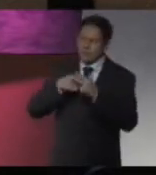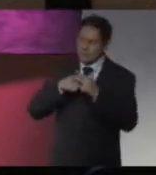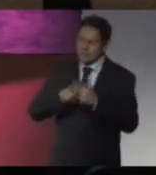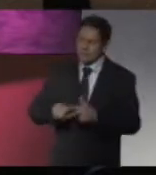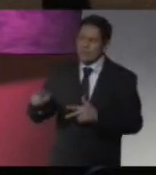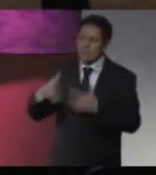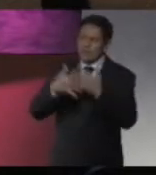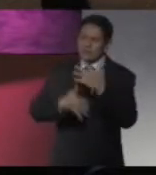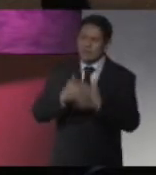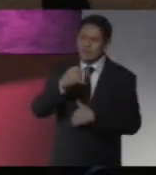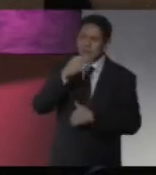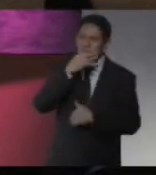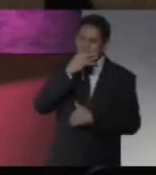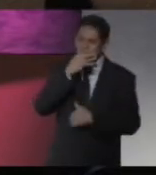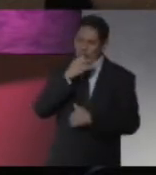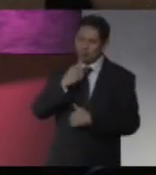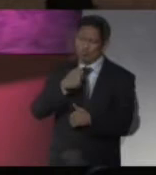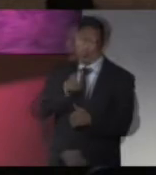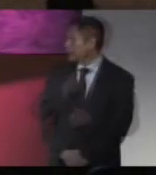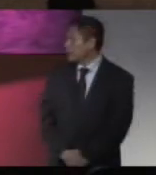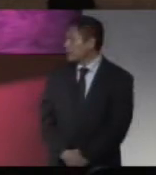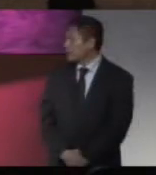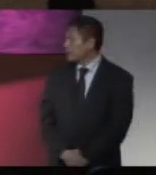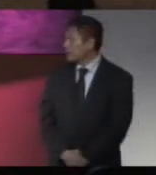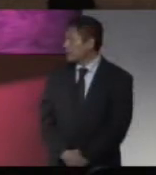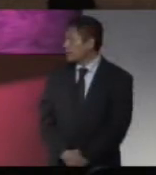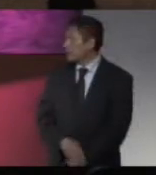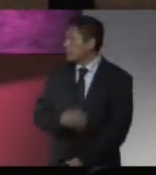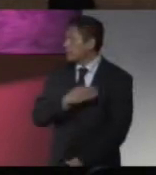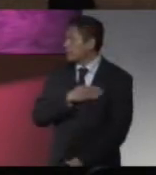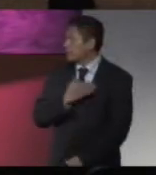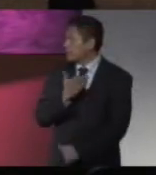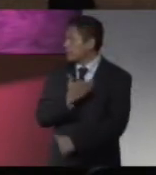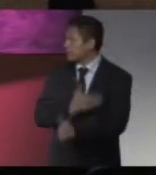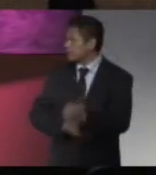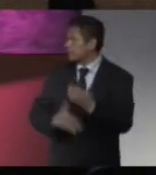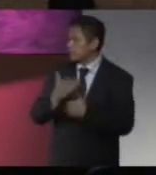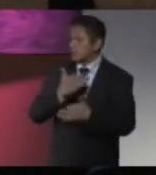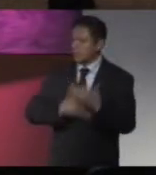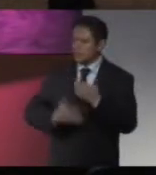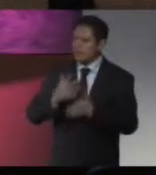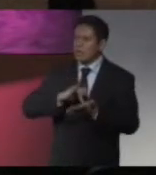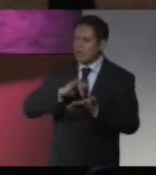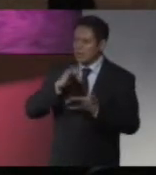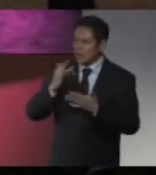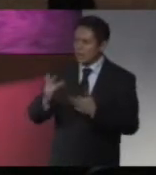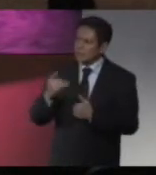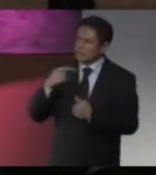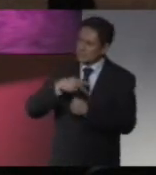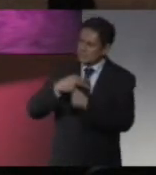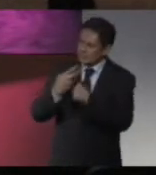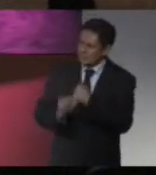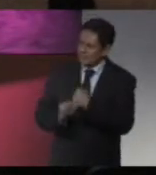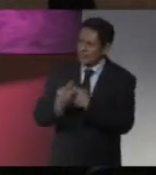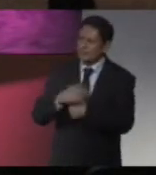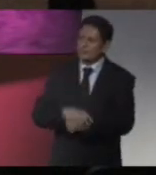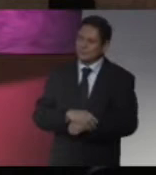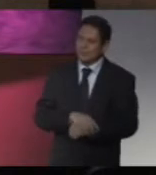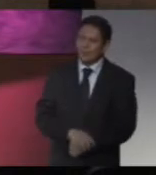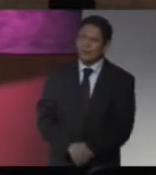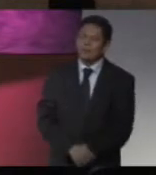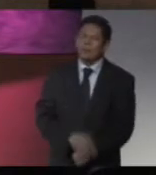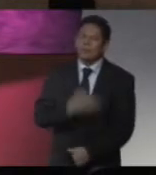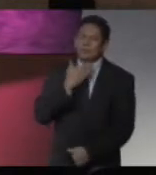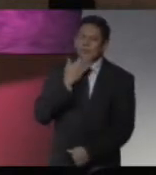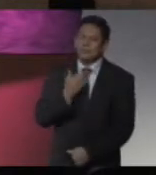tiene 15 minutos, yo les voy avisando el tiempo. Muy buenas tardes a todas y todos, muchas gracias por la presentación. Y antes